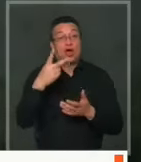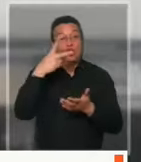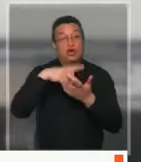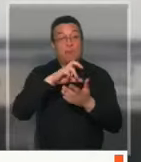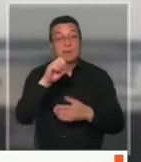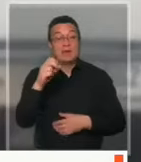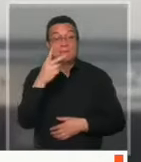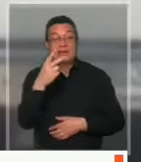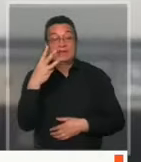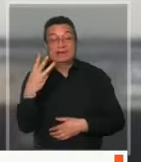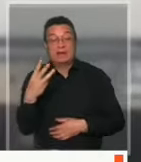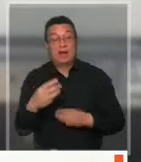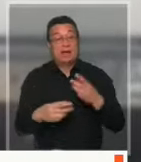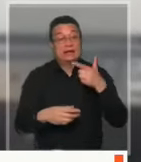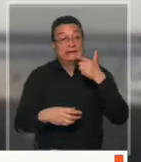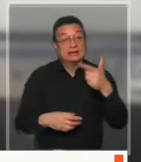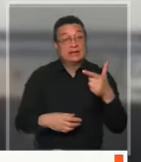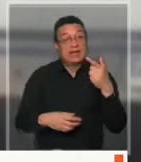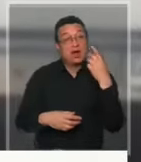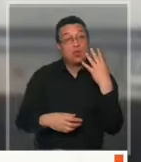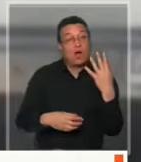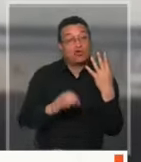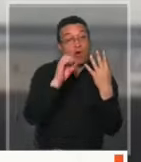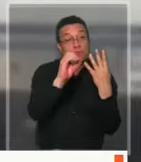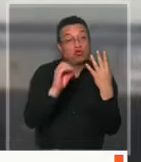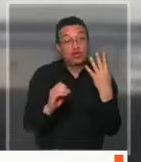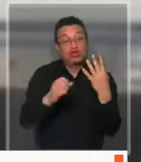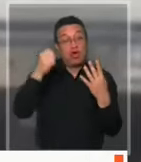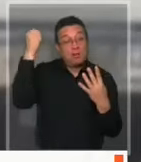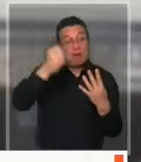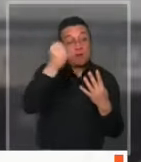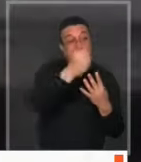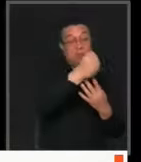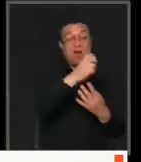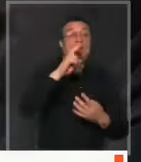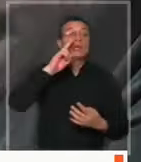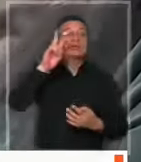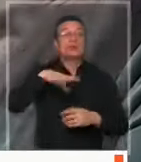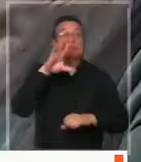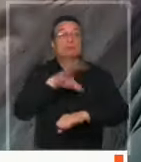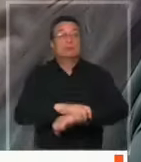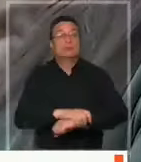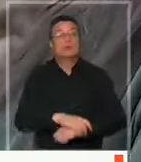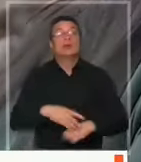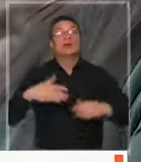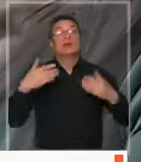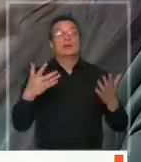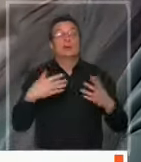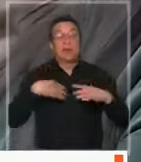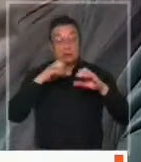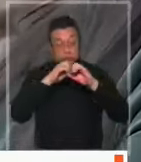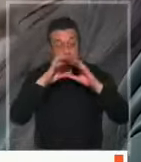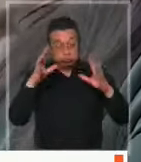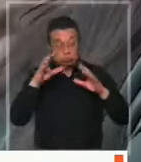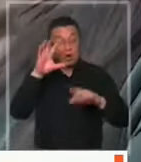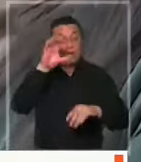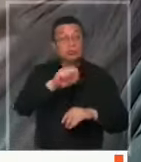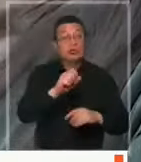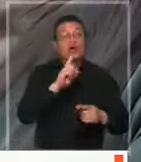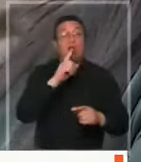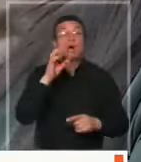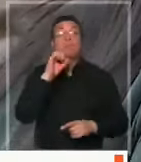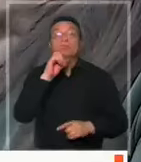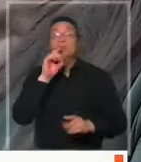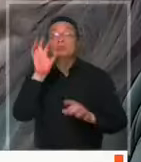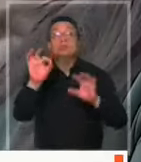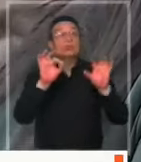cerca de un 74% de los homicidios no tuvo detenidos. Tú no sacas nada en el fondo con esclarecer un homicidio si no logras ubicar